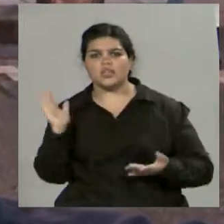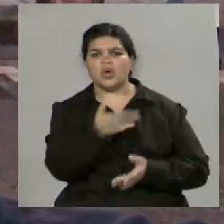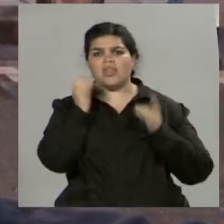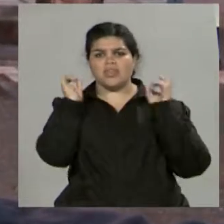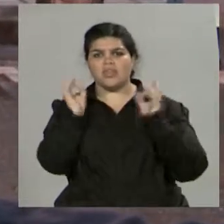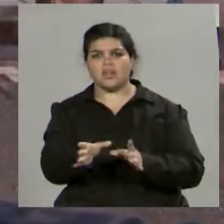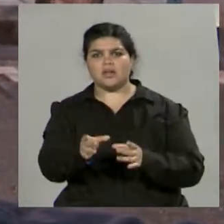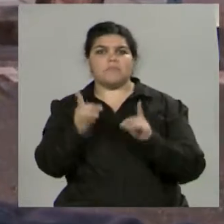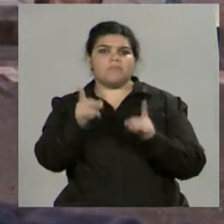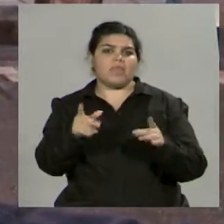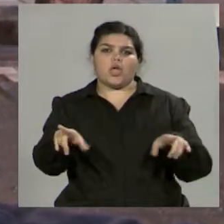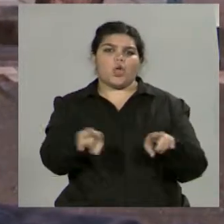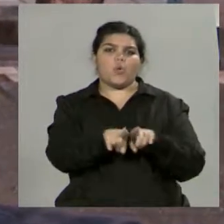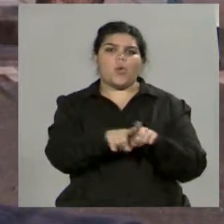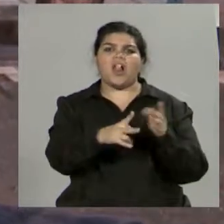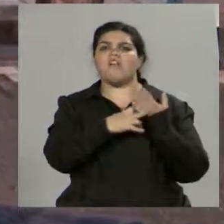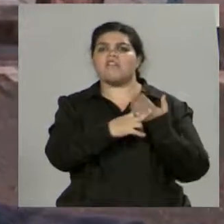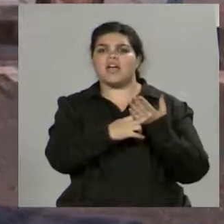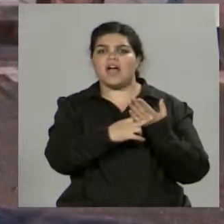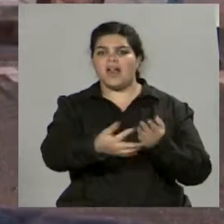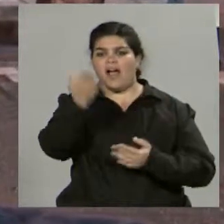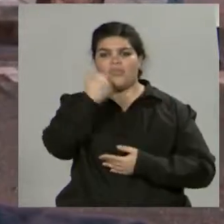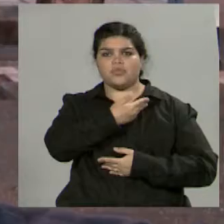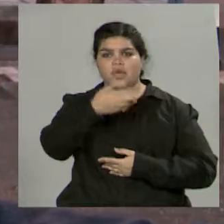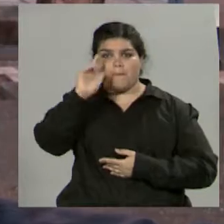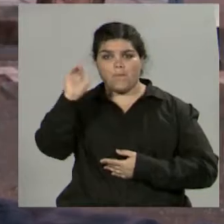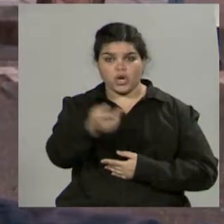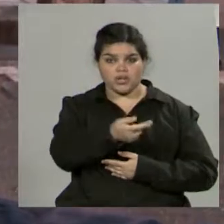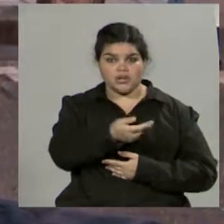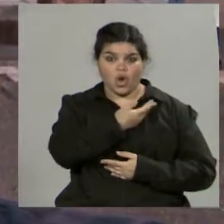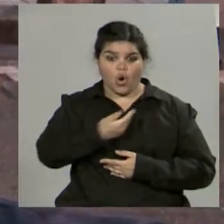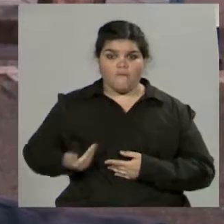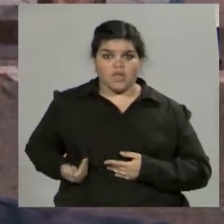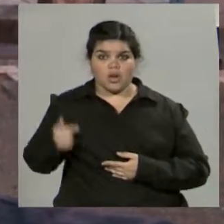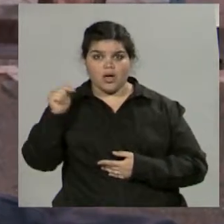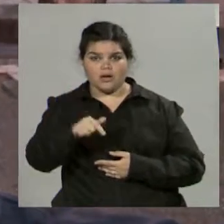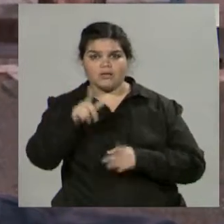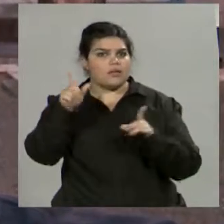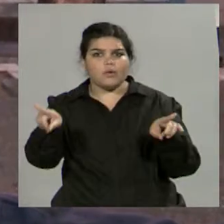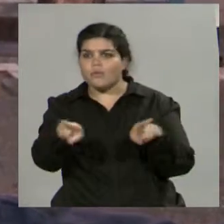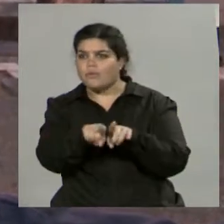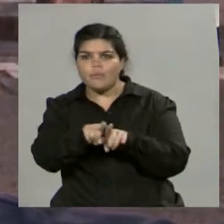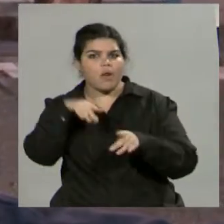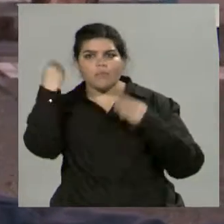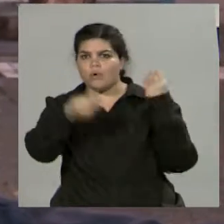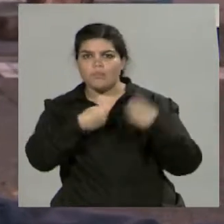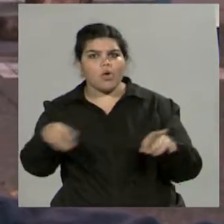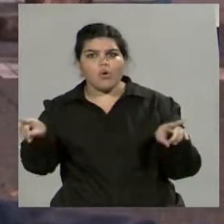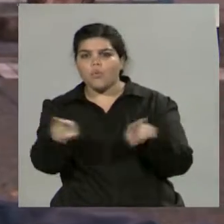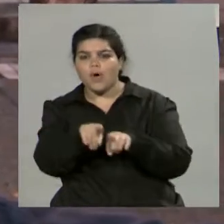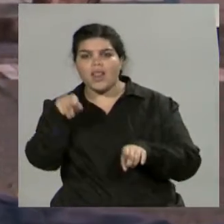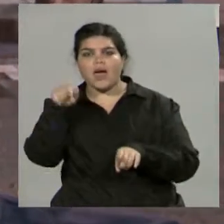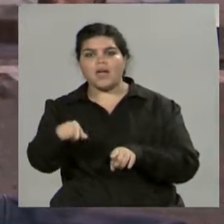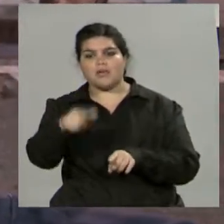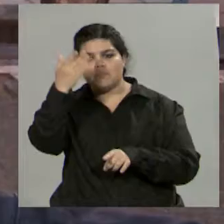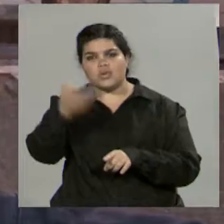que haya muerto un fiscal durante un gobierno es que desaparezca un militante social en un conflicto en